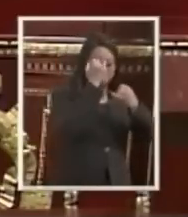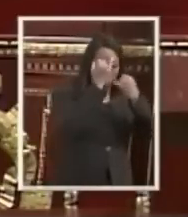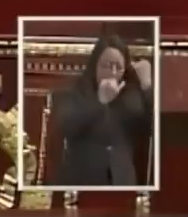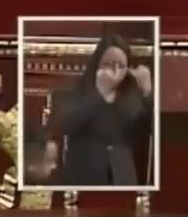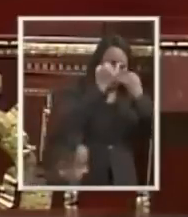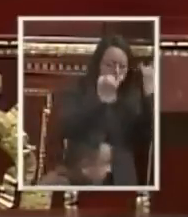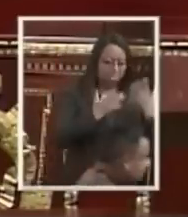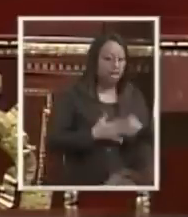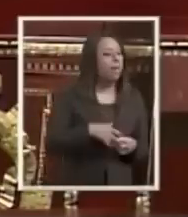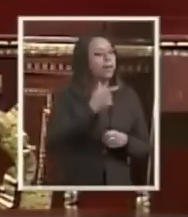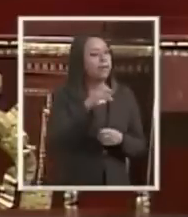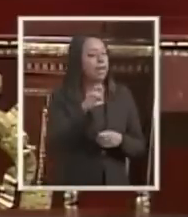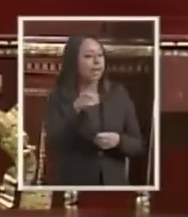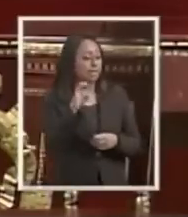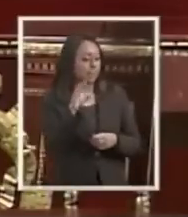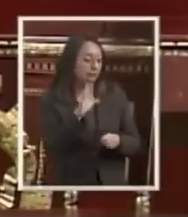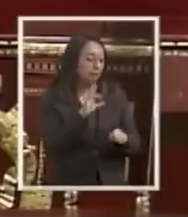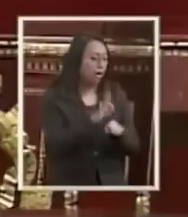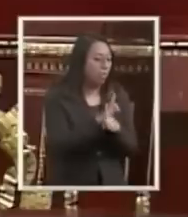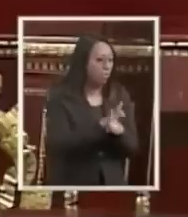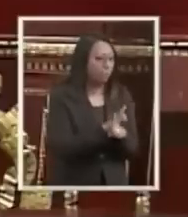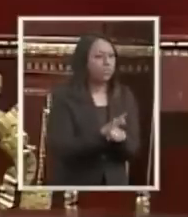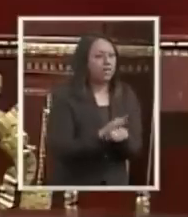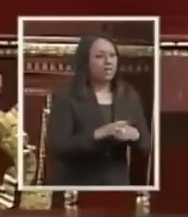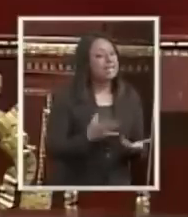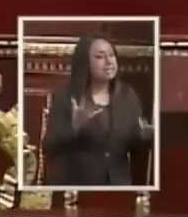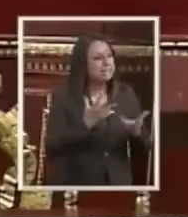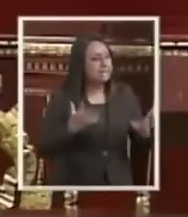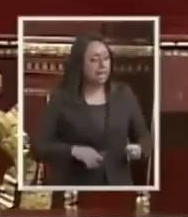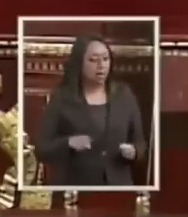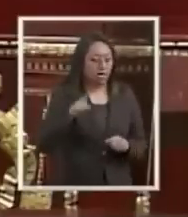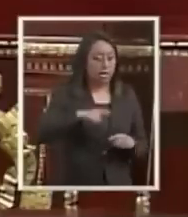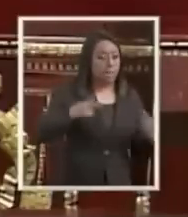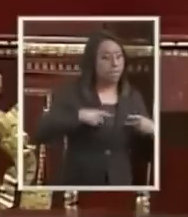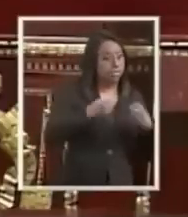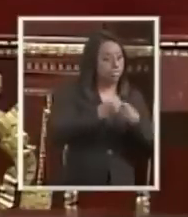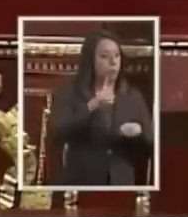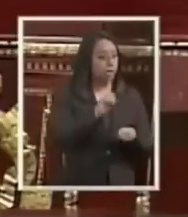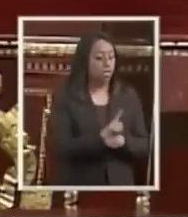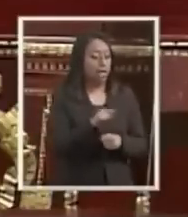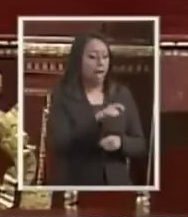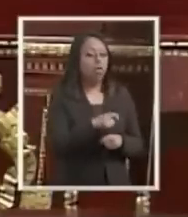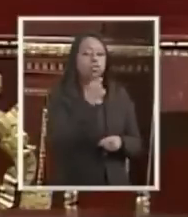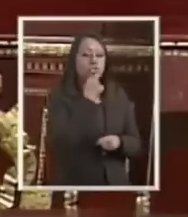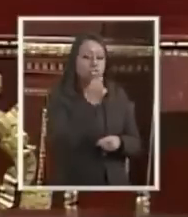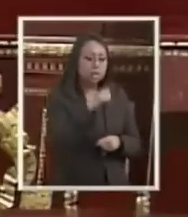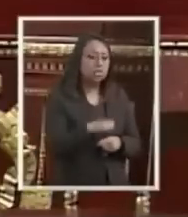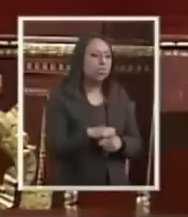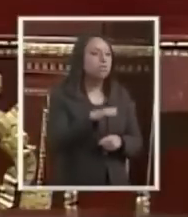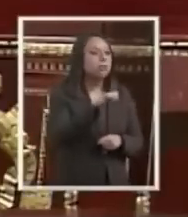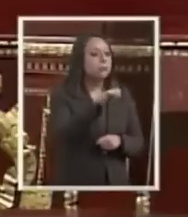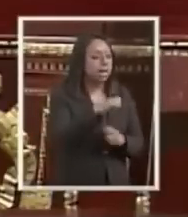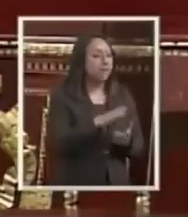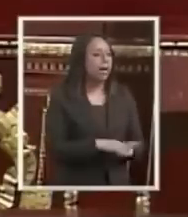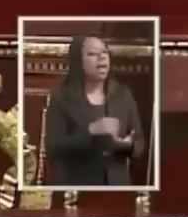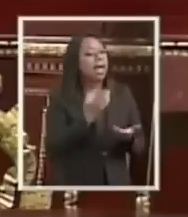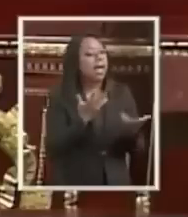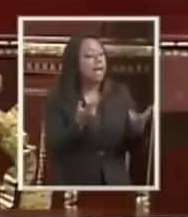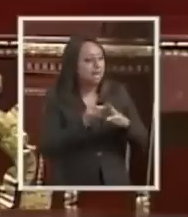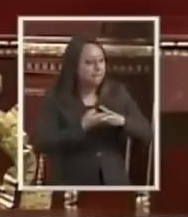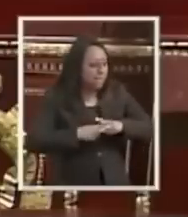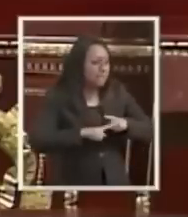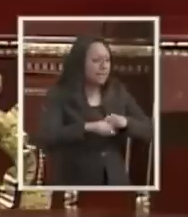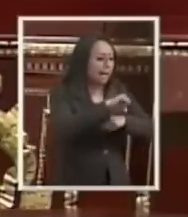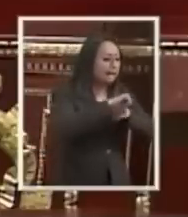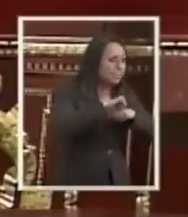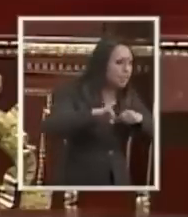género lograron que la sociedad viera con normalidad que menores de edad se sometieran a tratamientos hormonales y cirugías